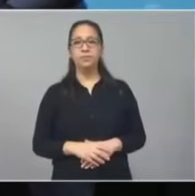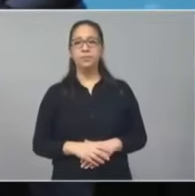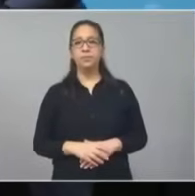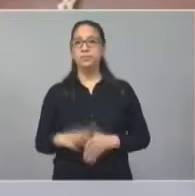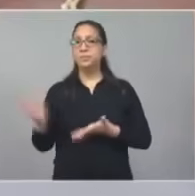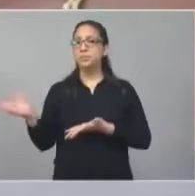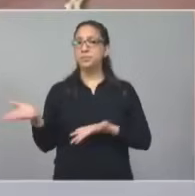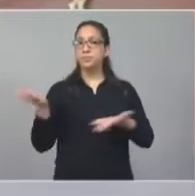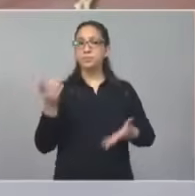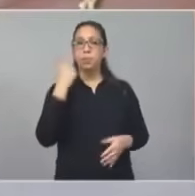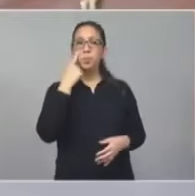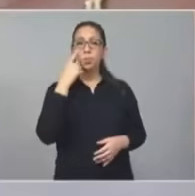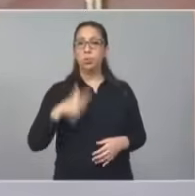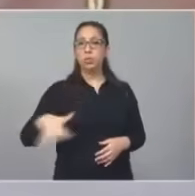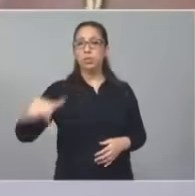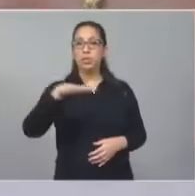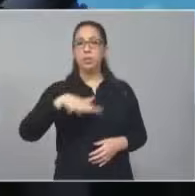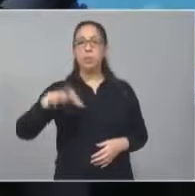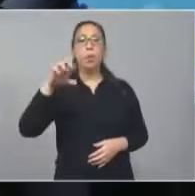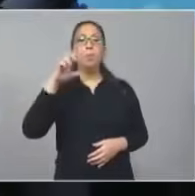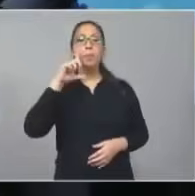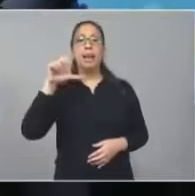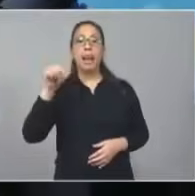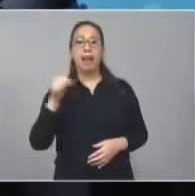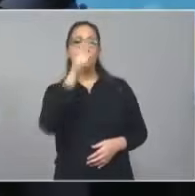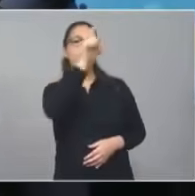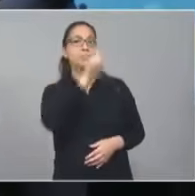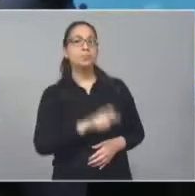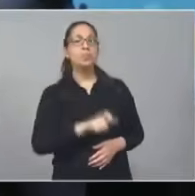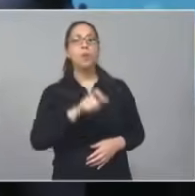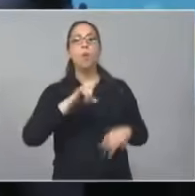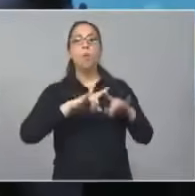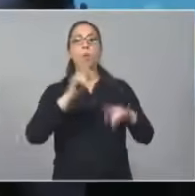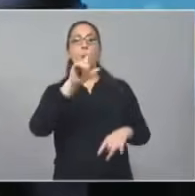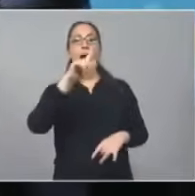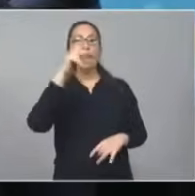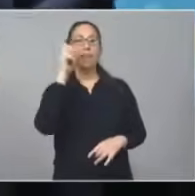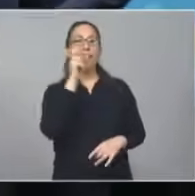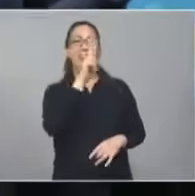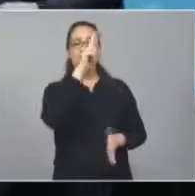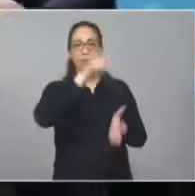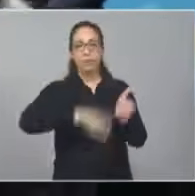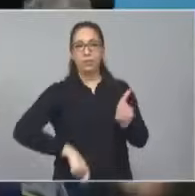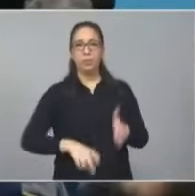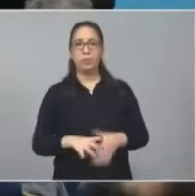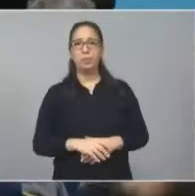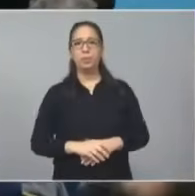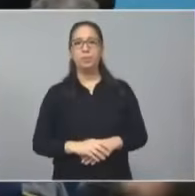Firma a continuación el municipio de Pila, Gustavo Sebastián Walker.